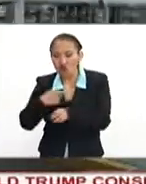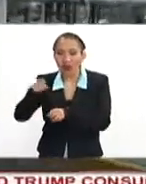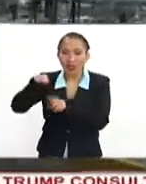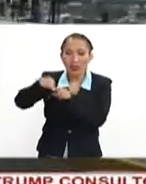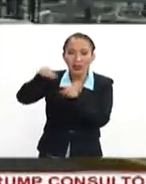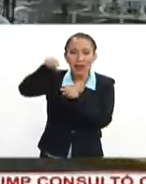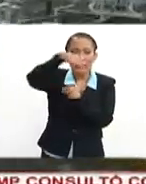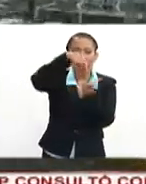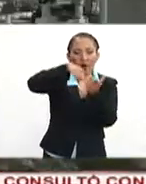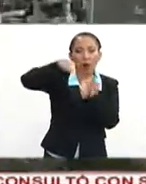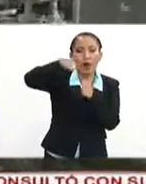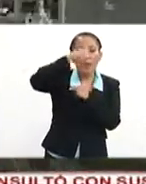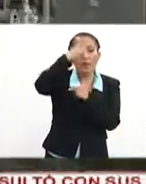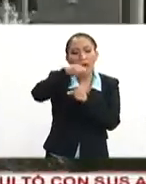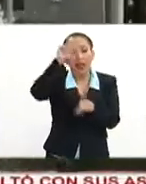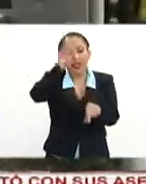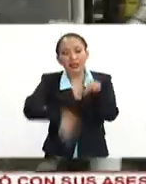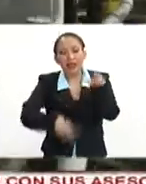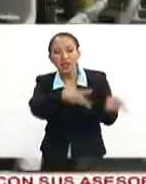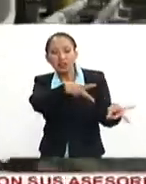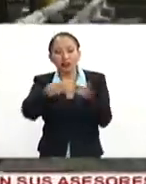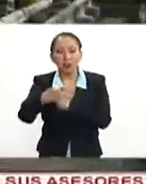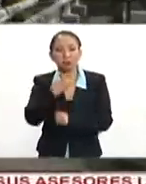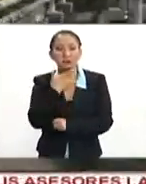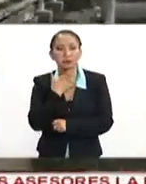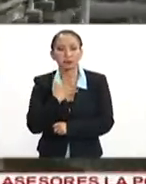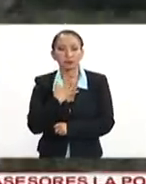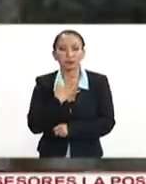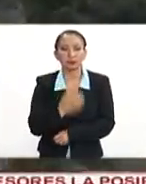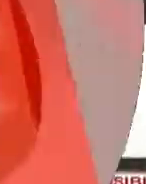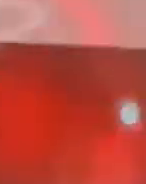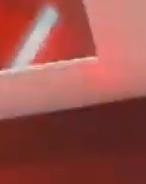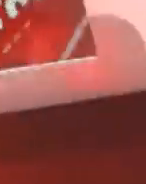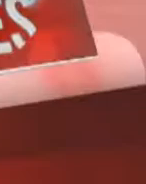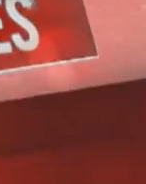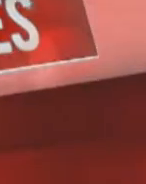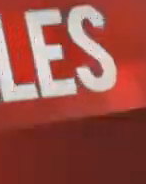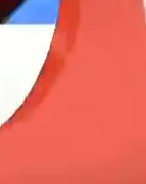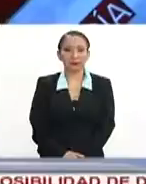de hidrocarburos a fin de combatir el robo de combustible.